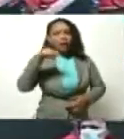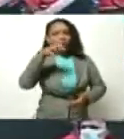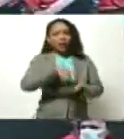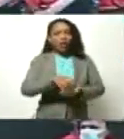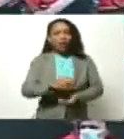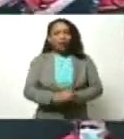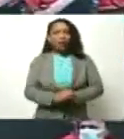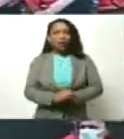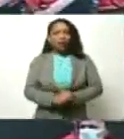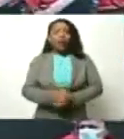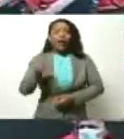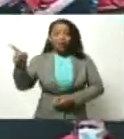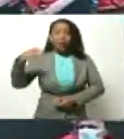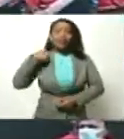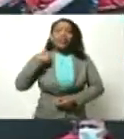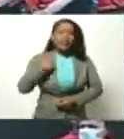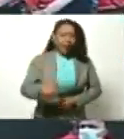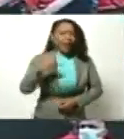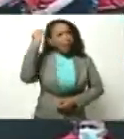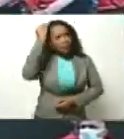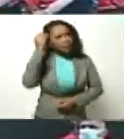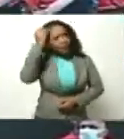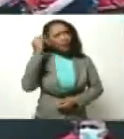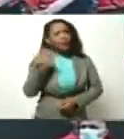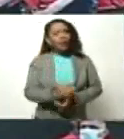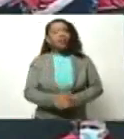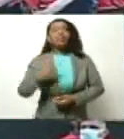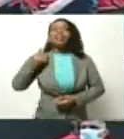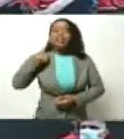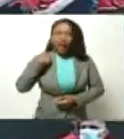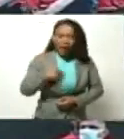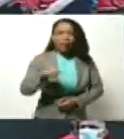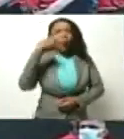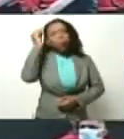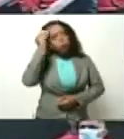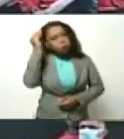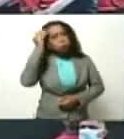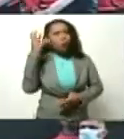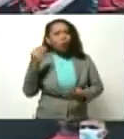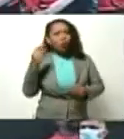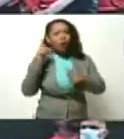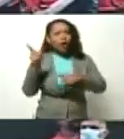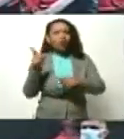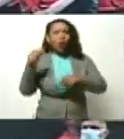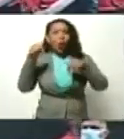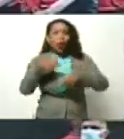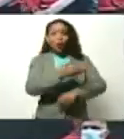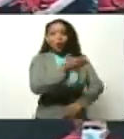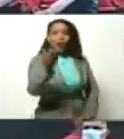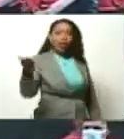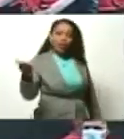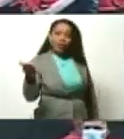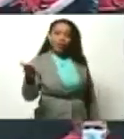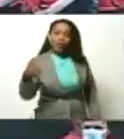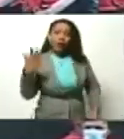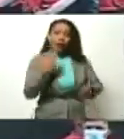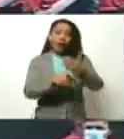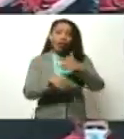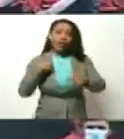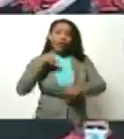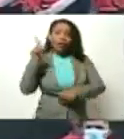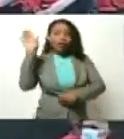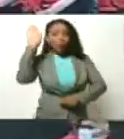eso tiene que reflexionarlo tenemos que reflexionar en eso hoy ustedes que van a tener